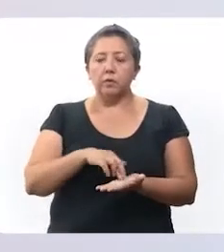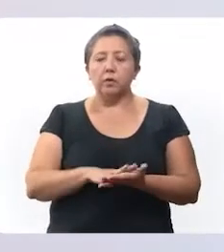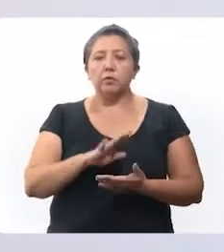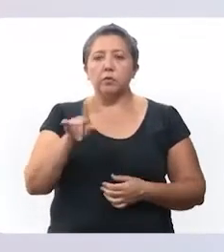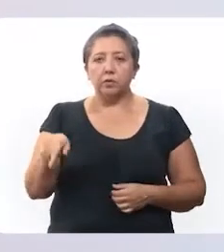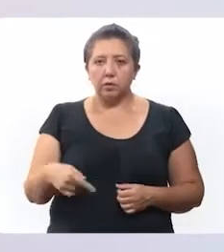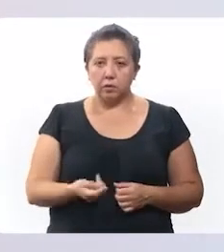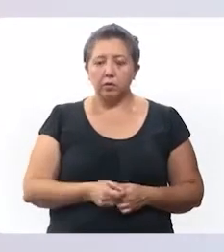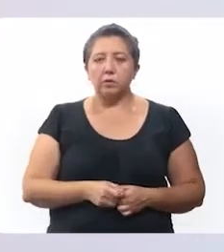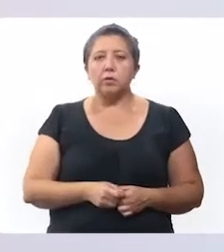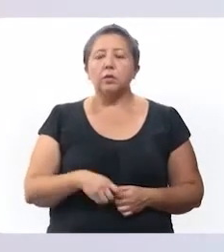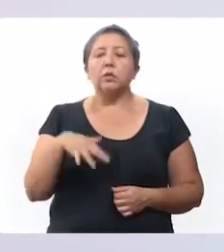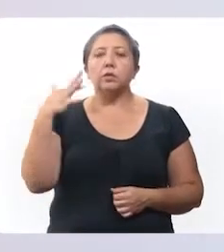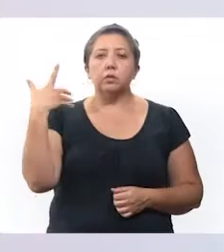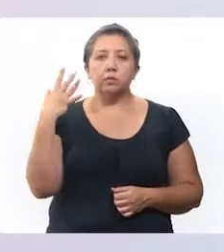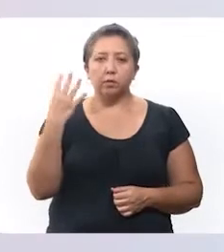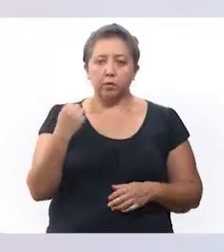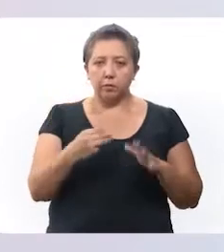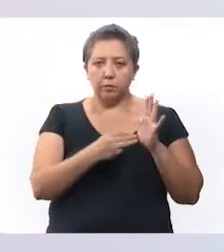contagios registrados, que son